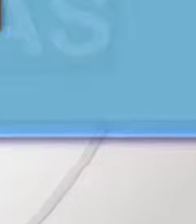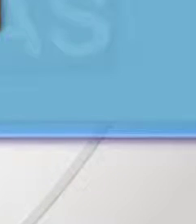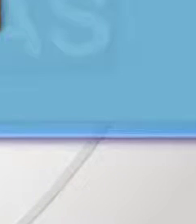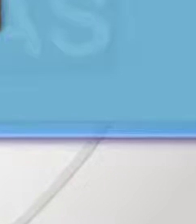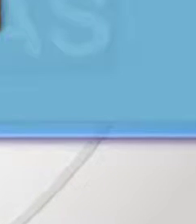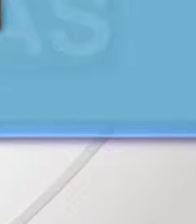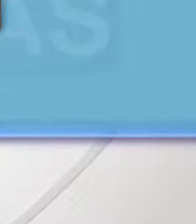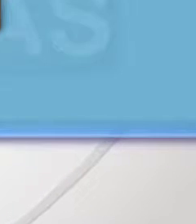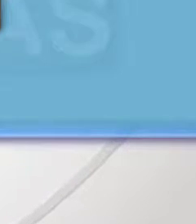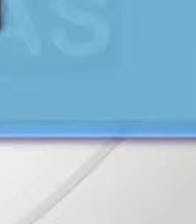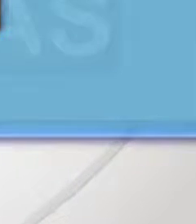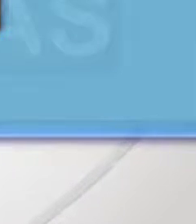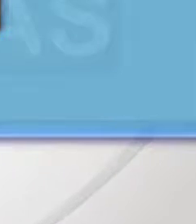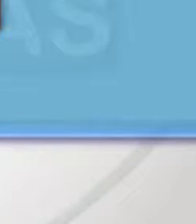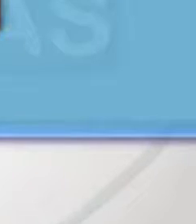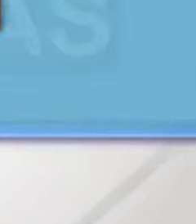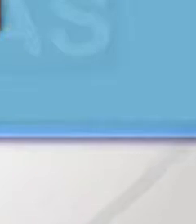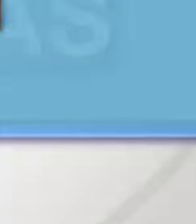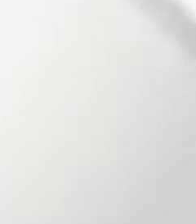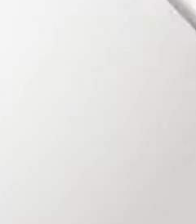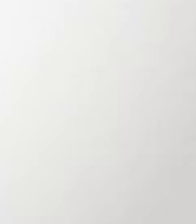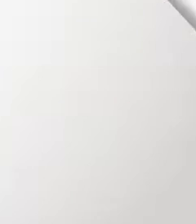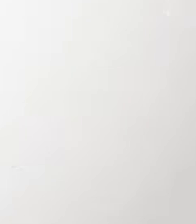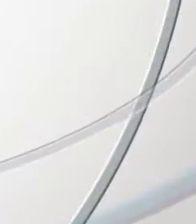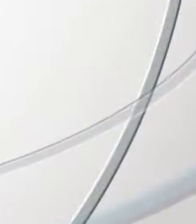ex secretario nacional de planificación.